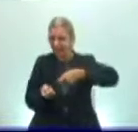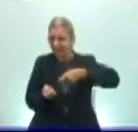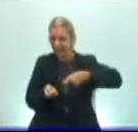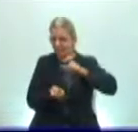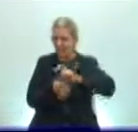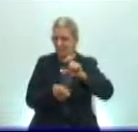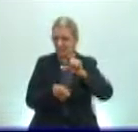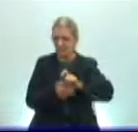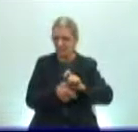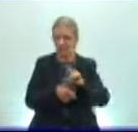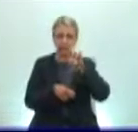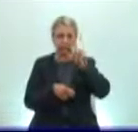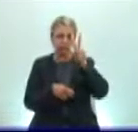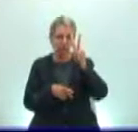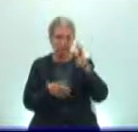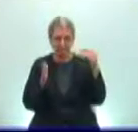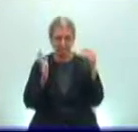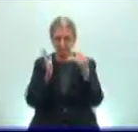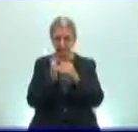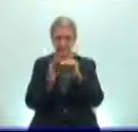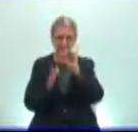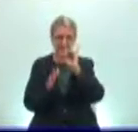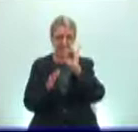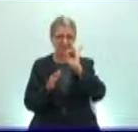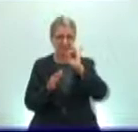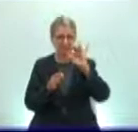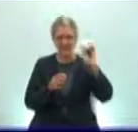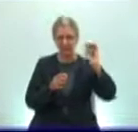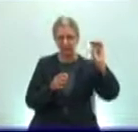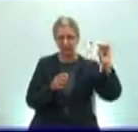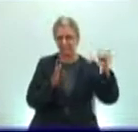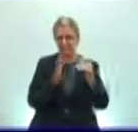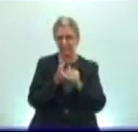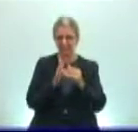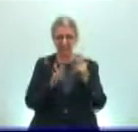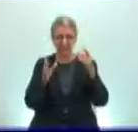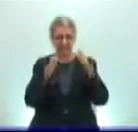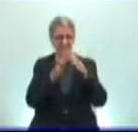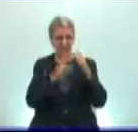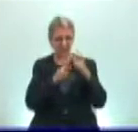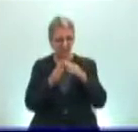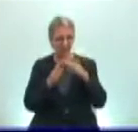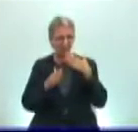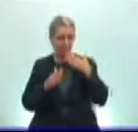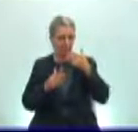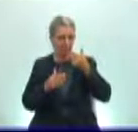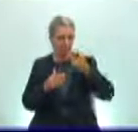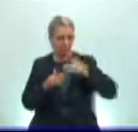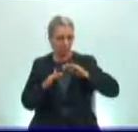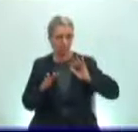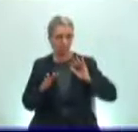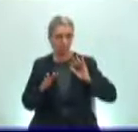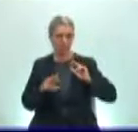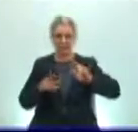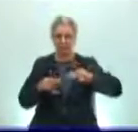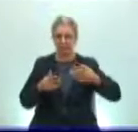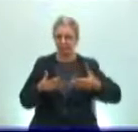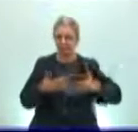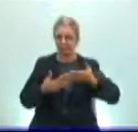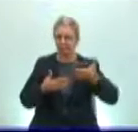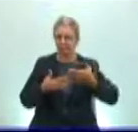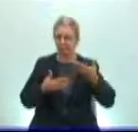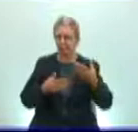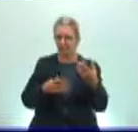2.700.000 casas, que mejoraron las condiciones de vida del pueblo soviético. Pero también se llevó a cabo la reconstrucción de